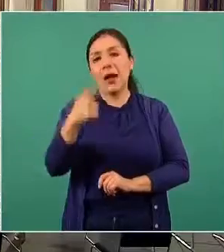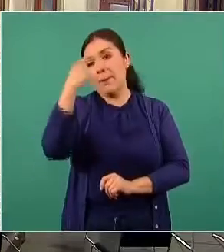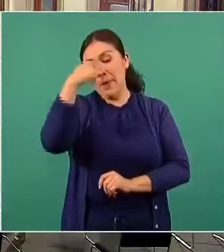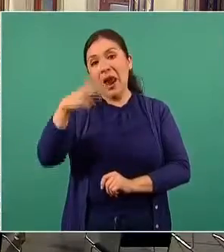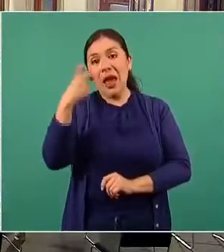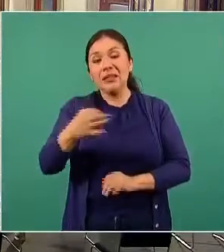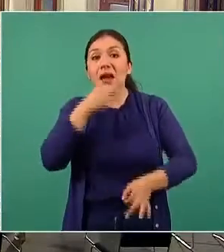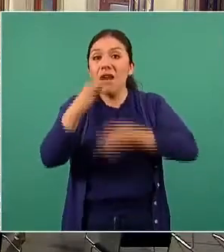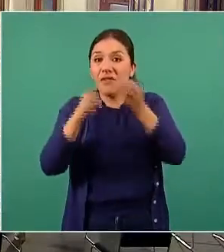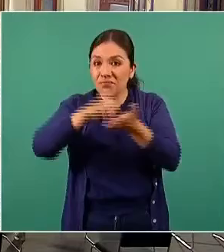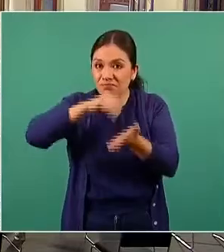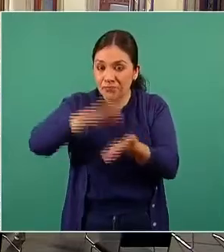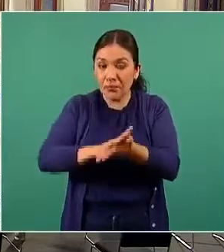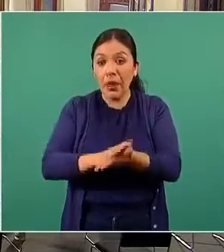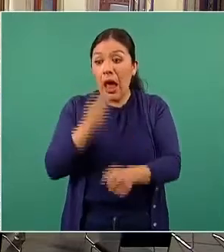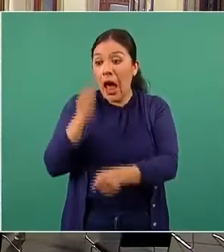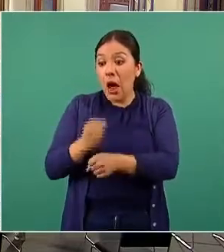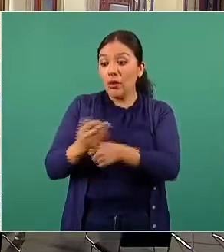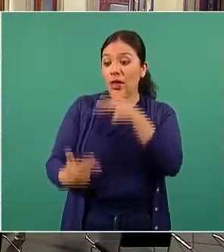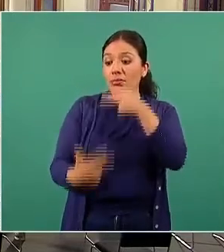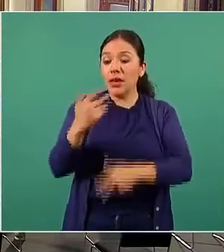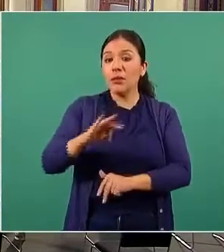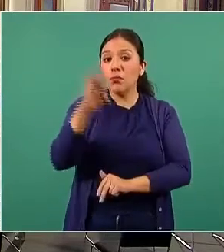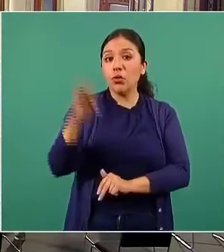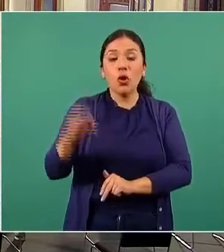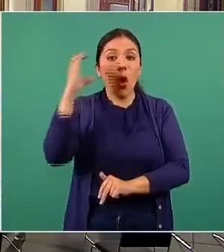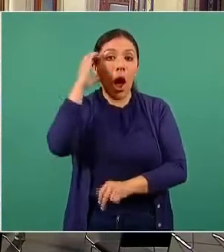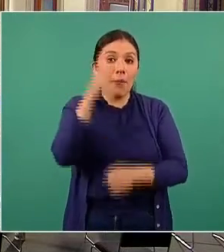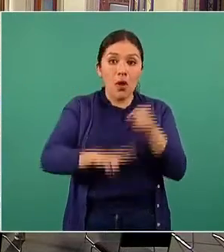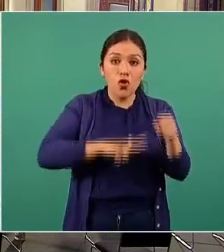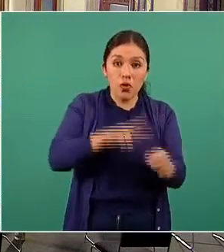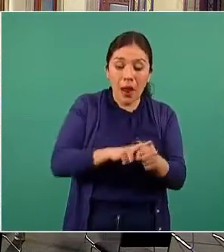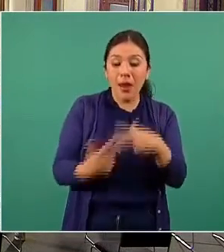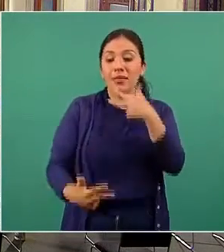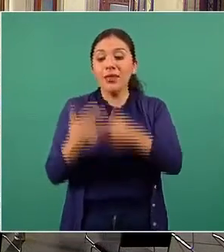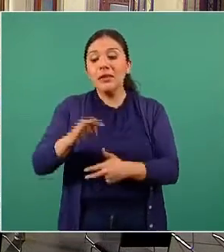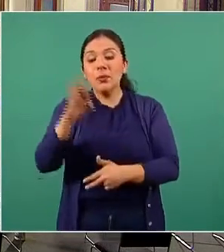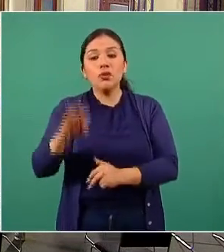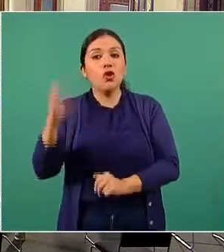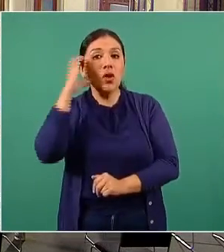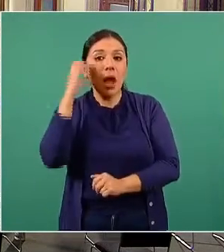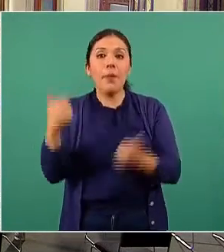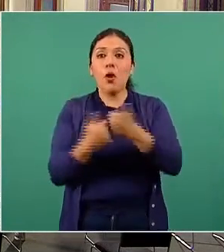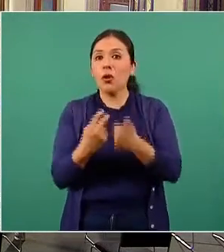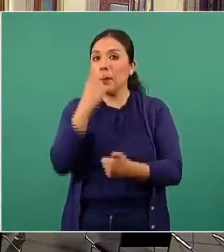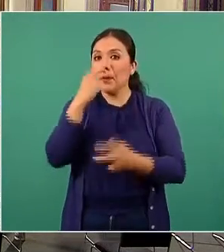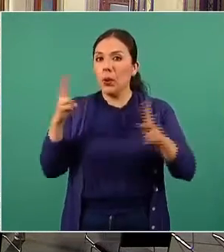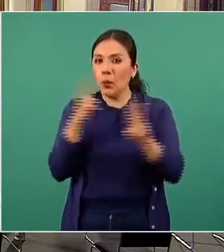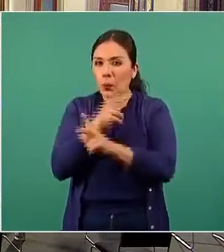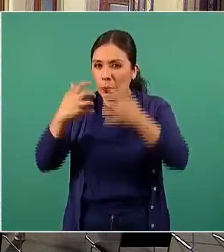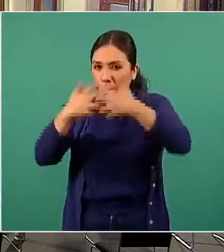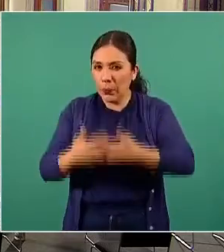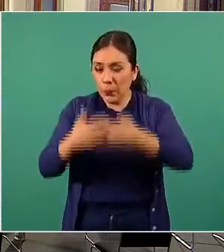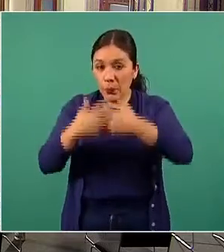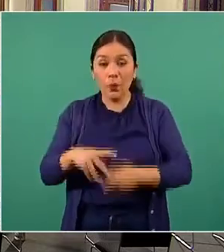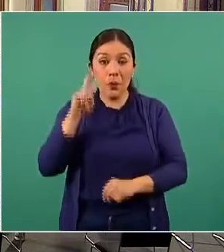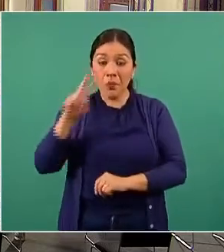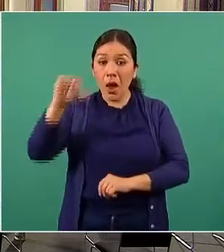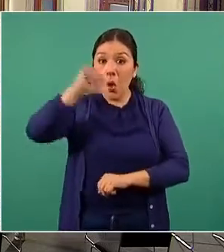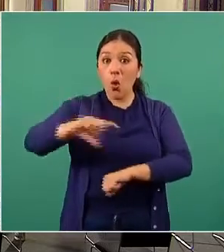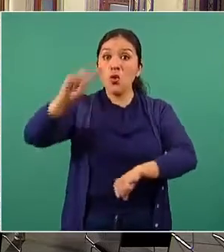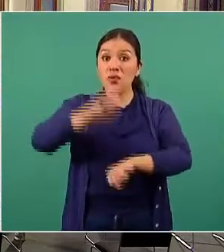esta notificación. 13% camas generales, 13% camas con ventilador, e inclusive para el día de hoy vemos